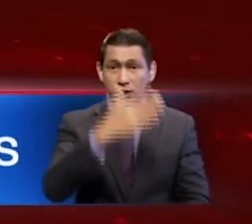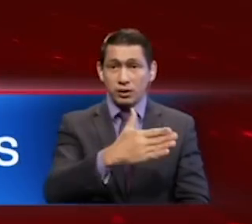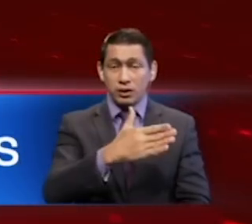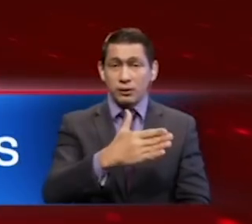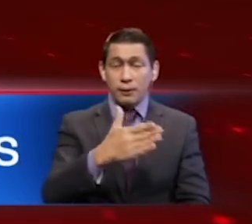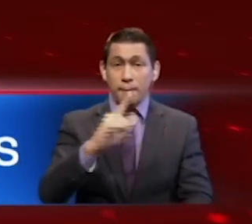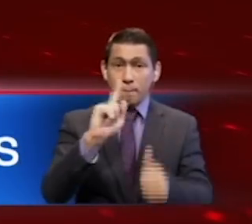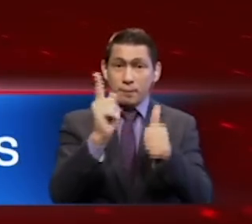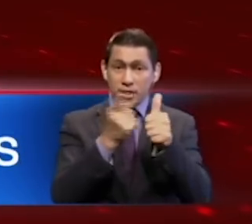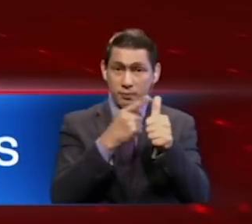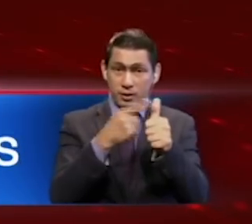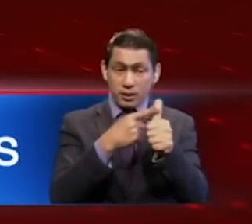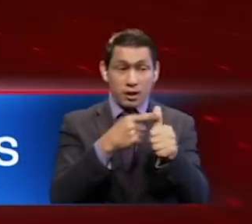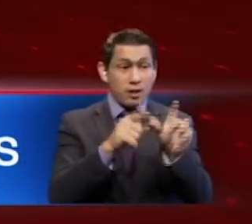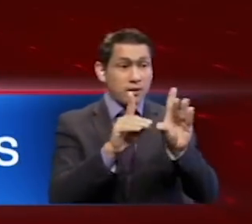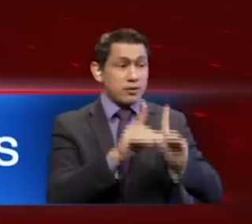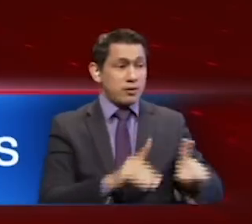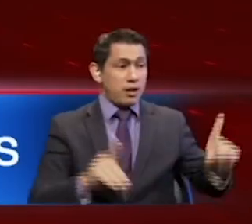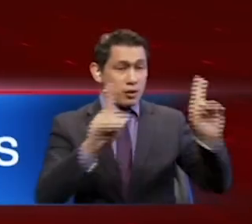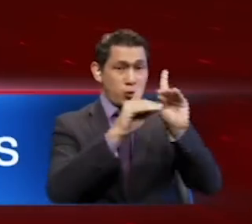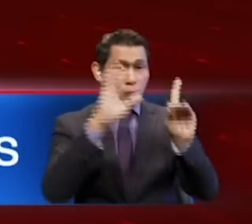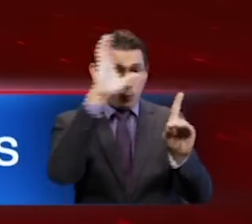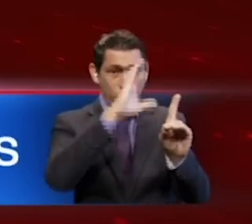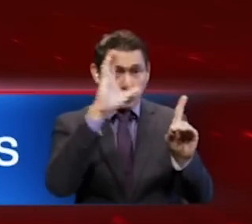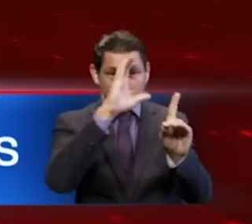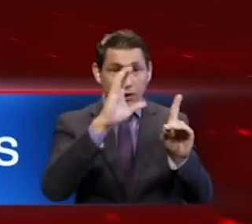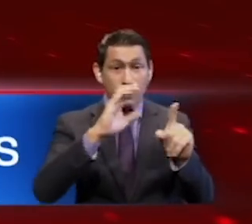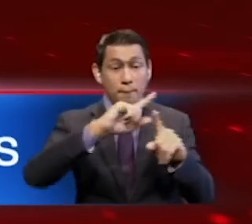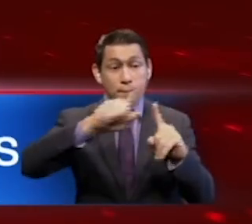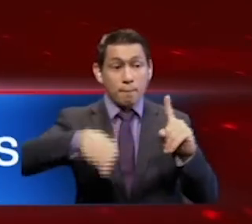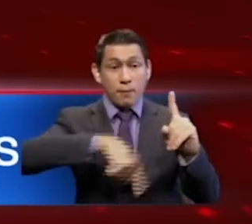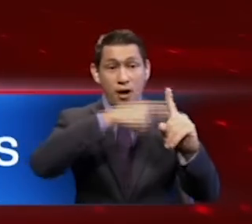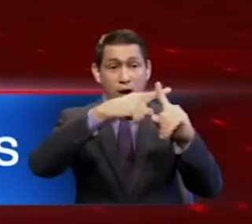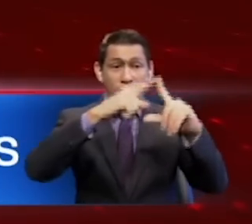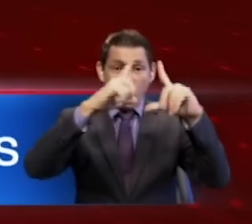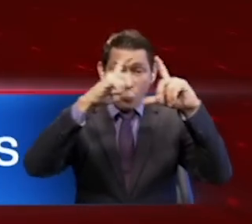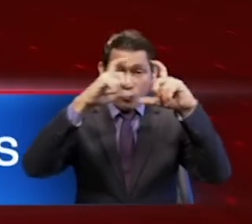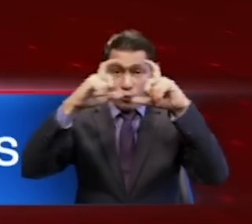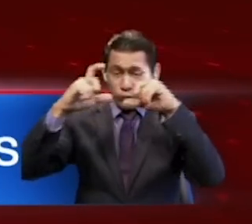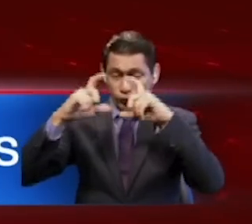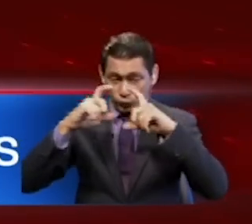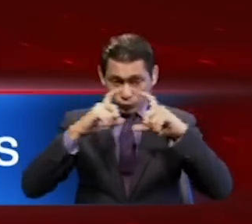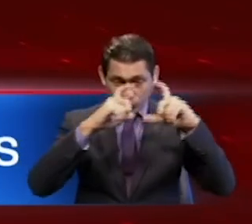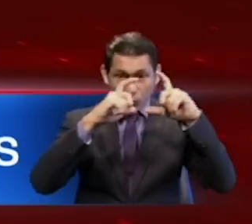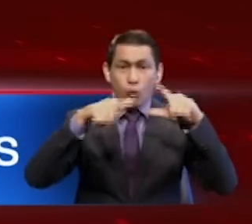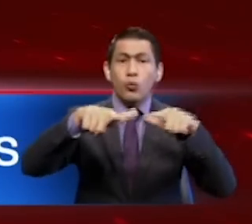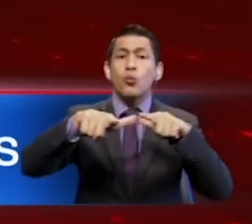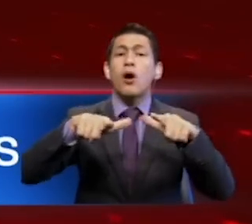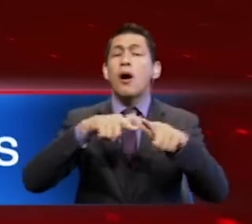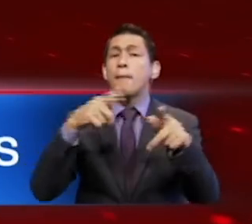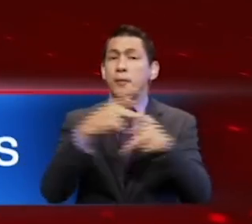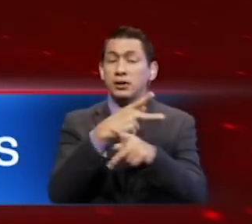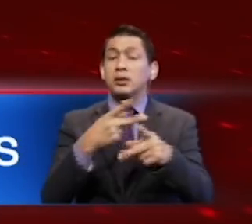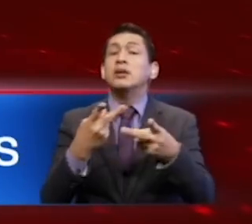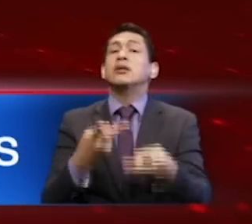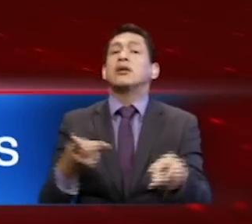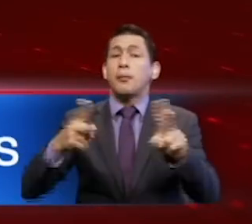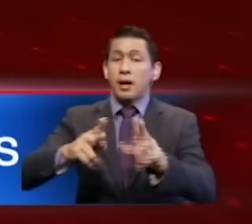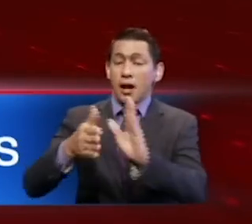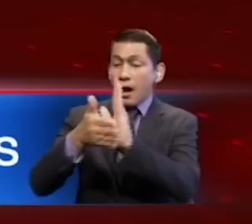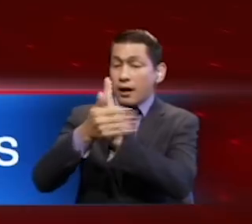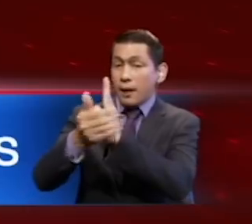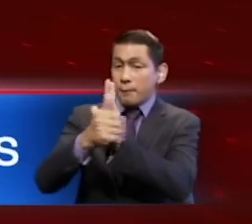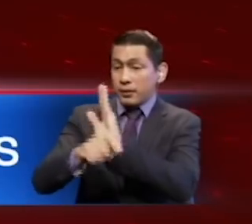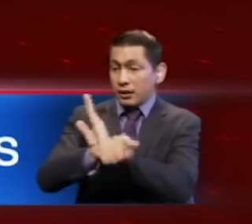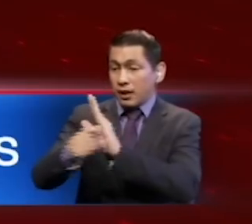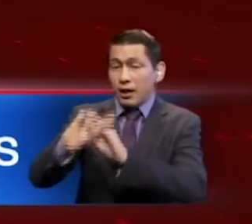el aporte de información a través de imágenes satelitales y también capacitando a las personas que